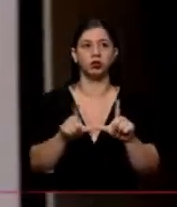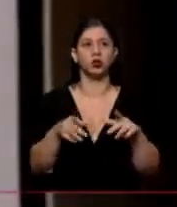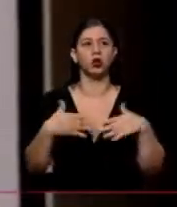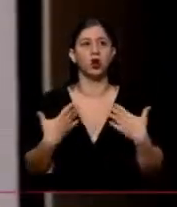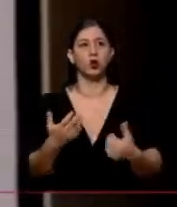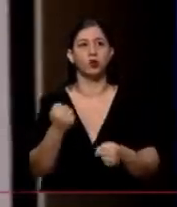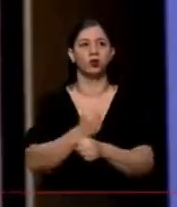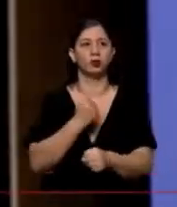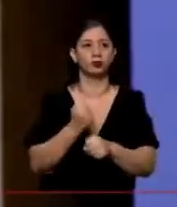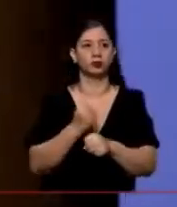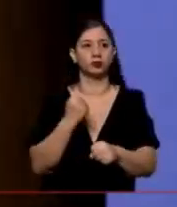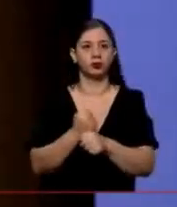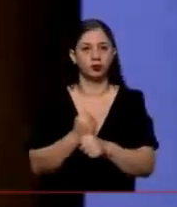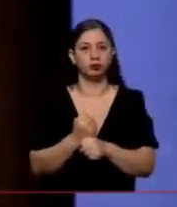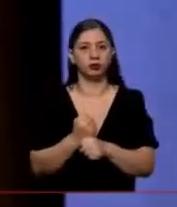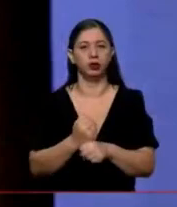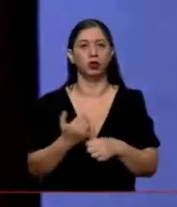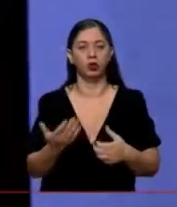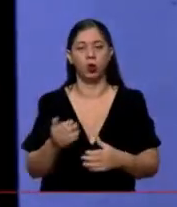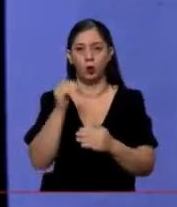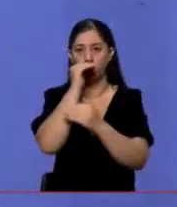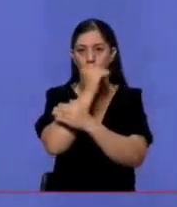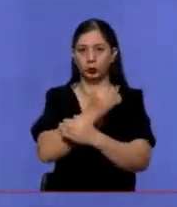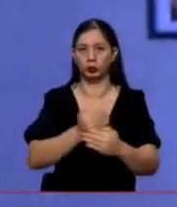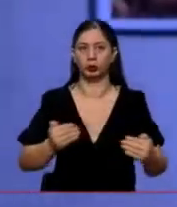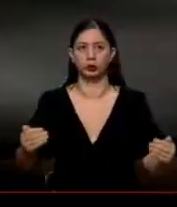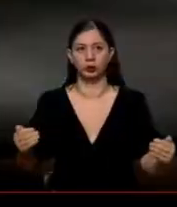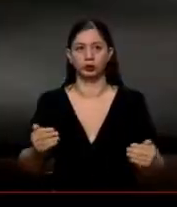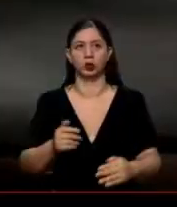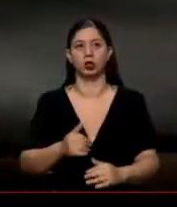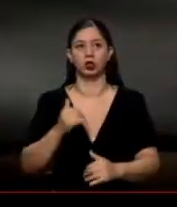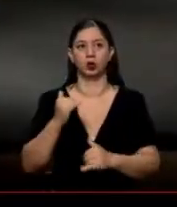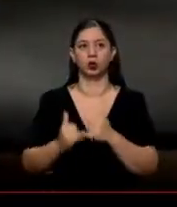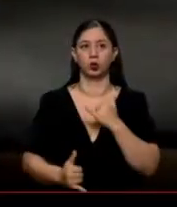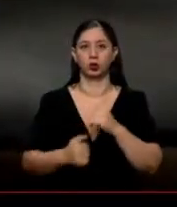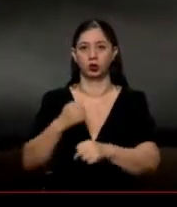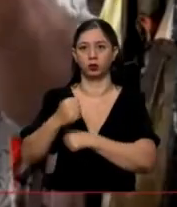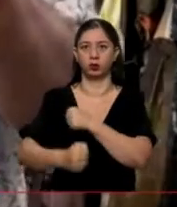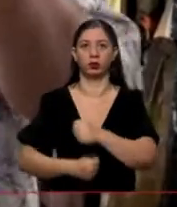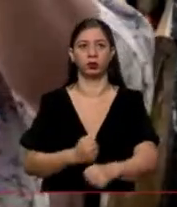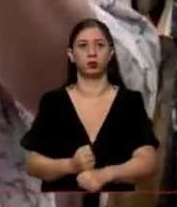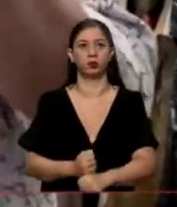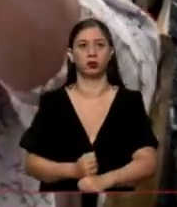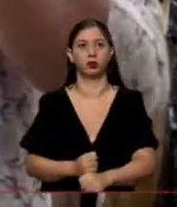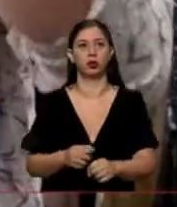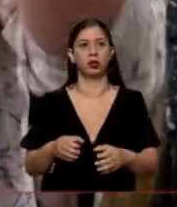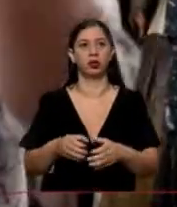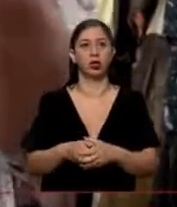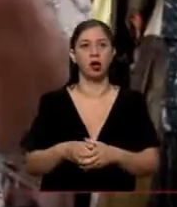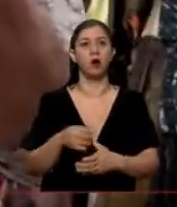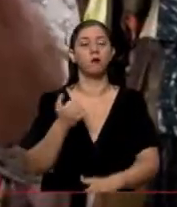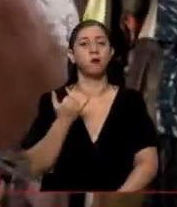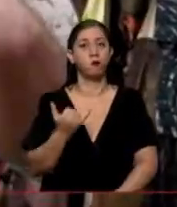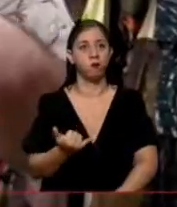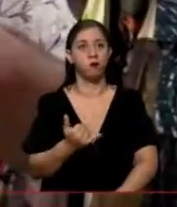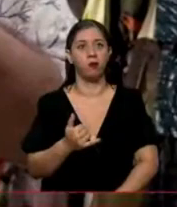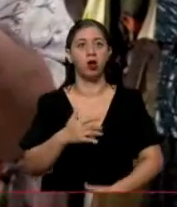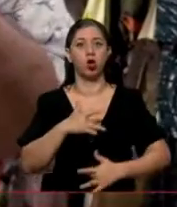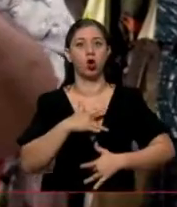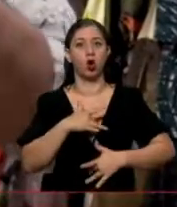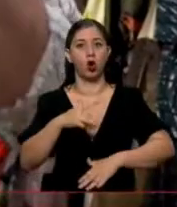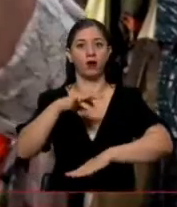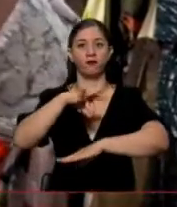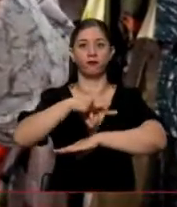respecto al trabajo que has hecho con los niños durante este último año. Esta colección la desarrollamos en colaboración